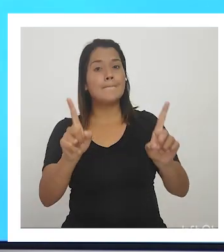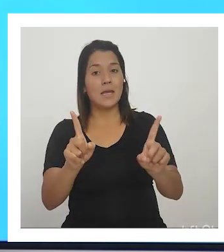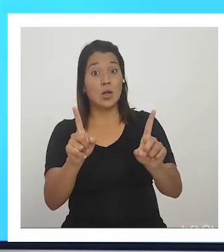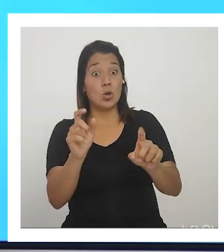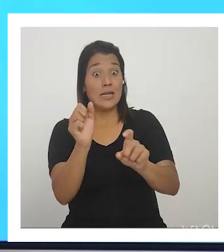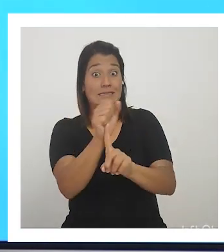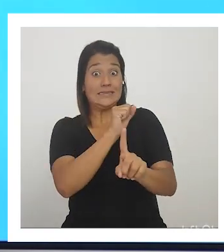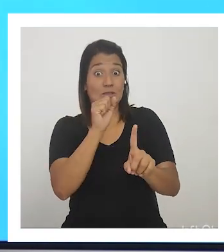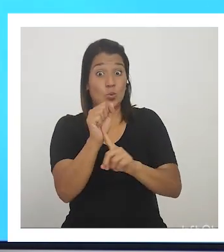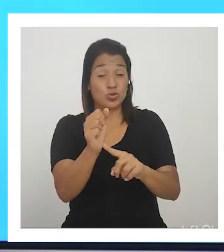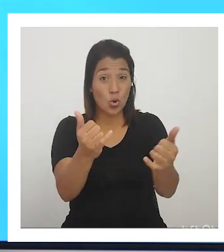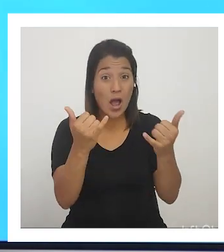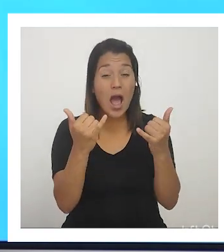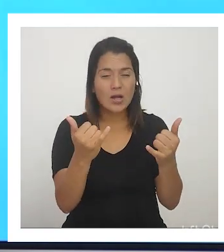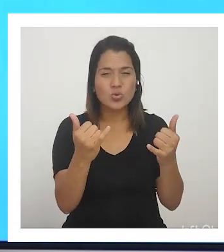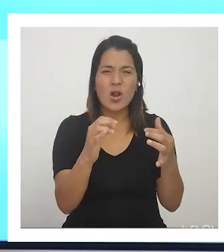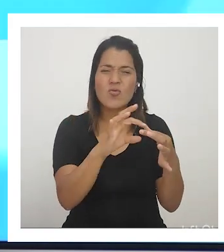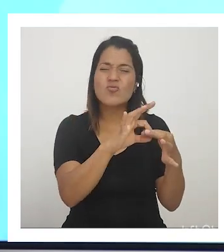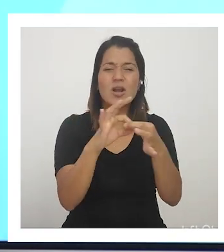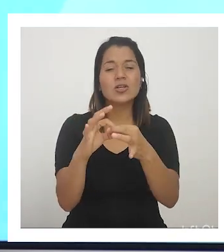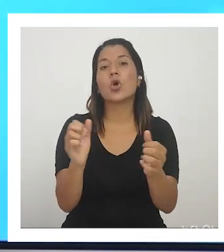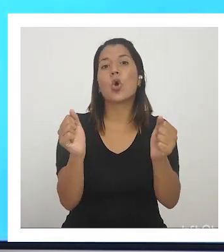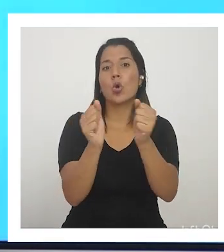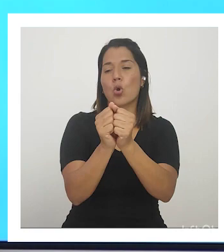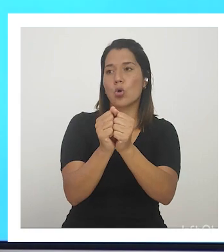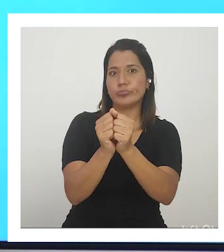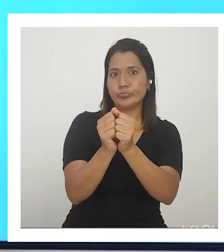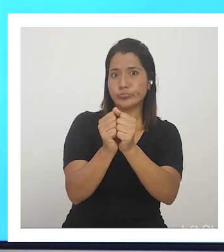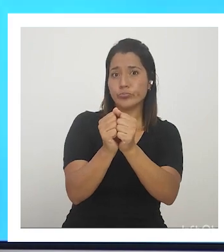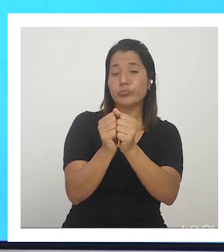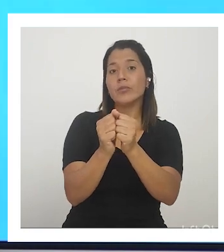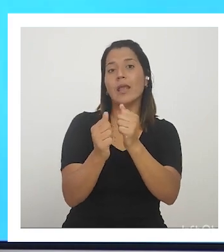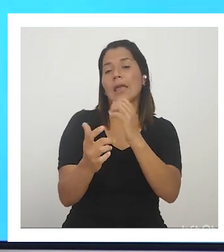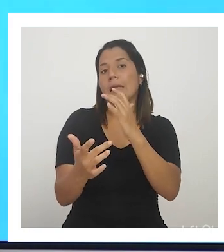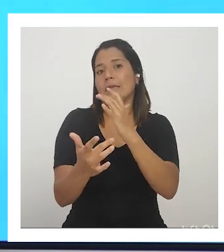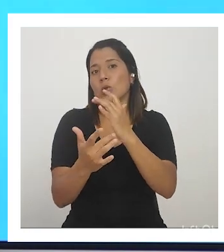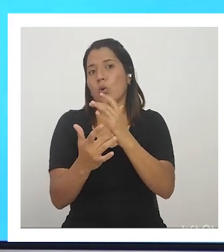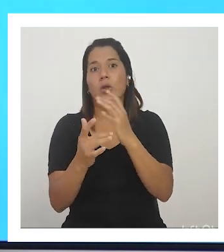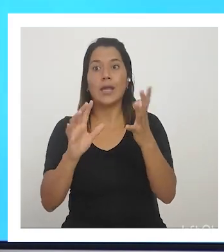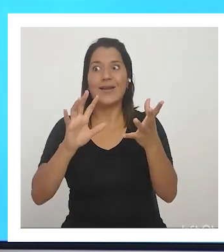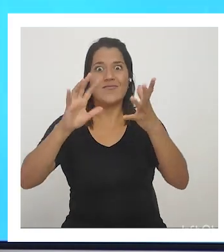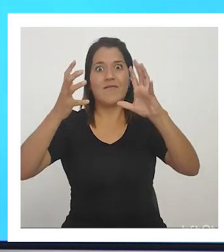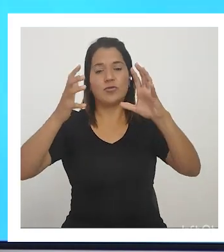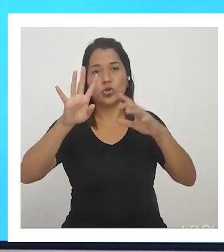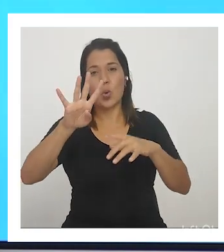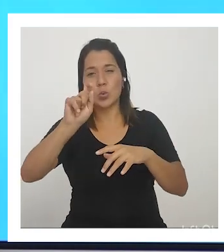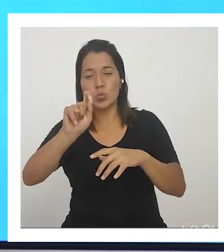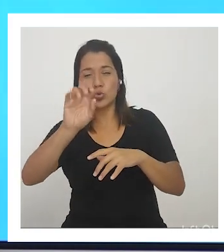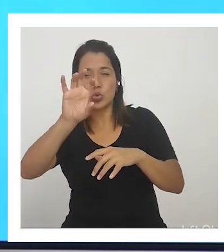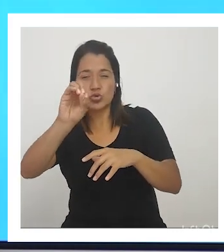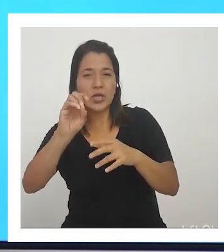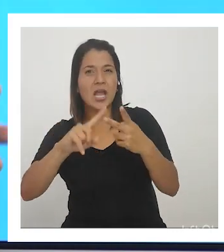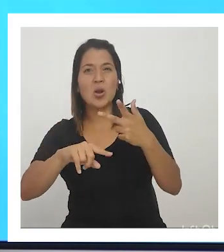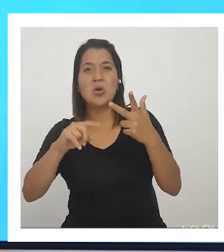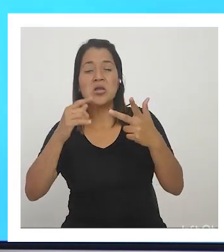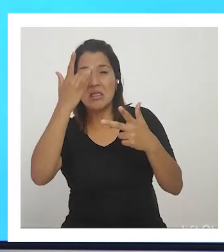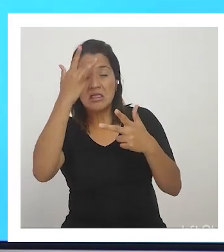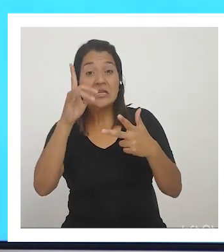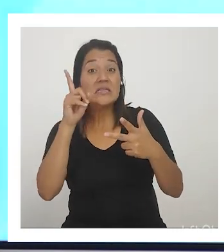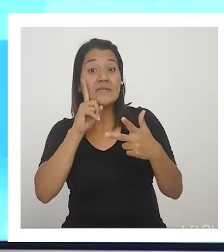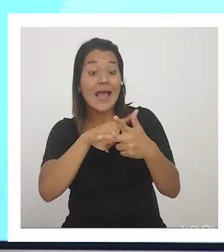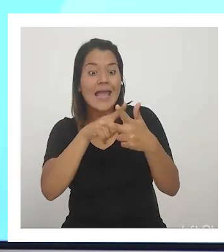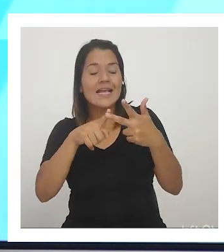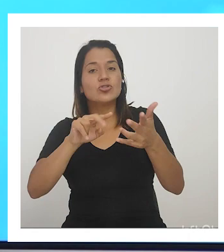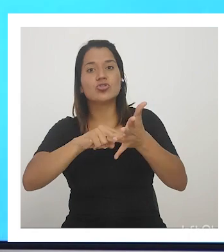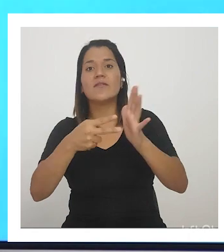y a la automatización, en el paradigma de la revolución 4.0, de la inteligencia artificial, aquí hay un gran reto para todos, y que es